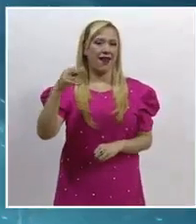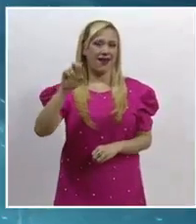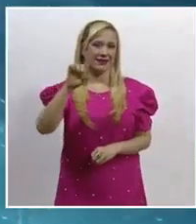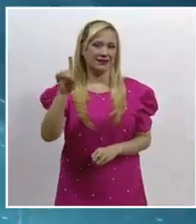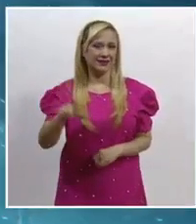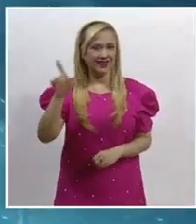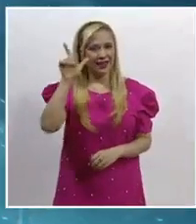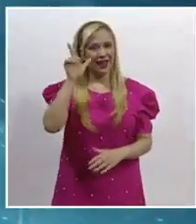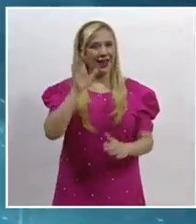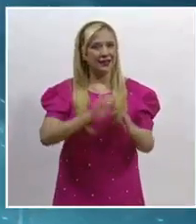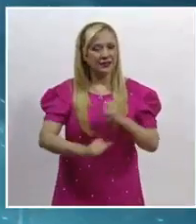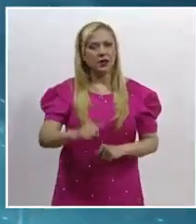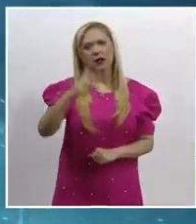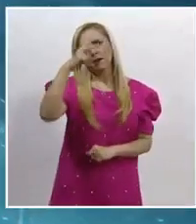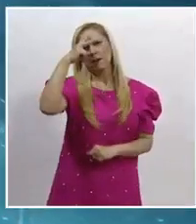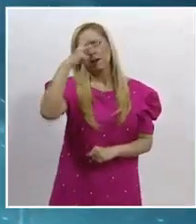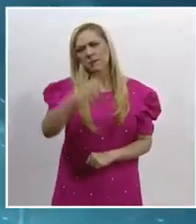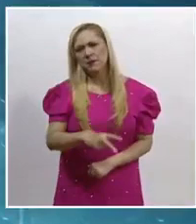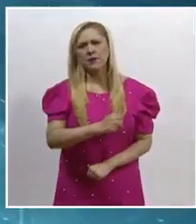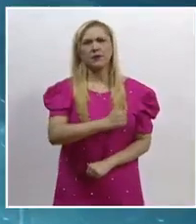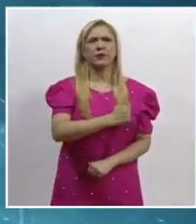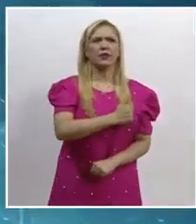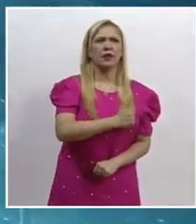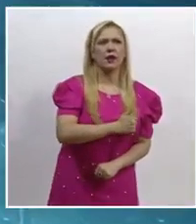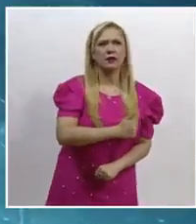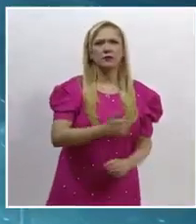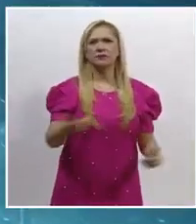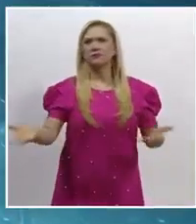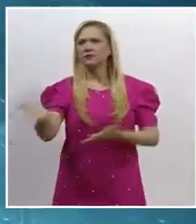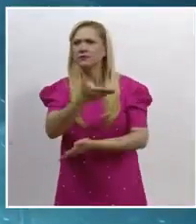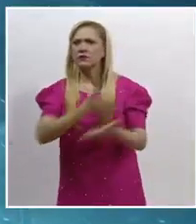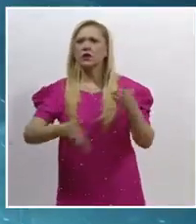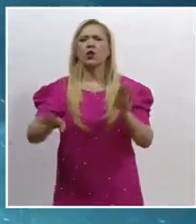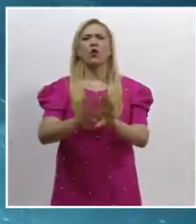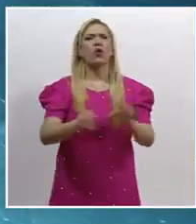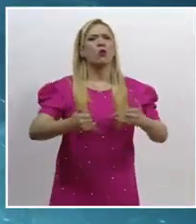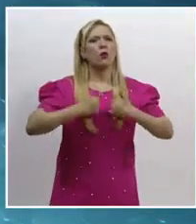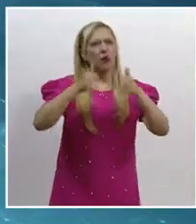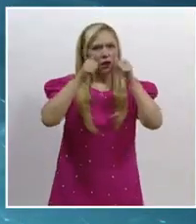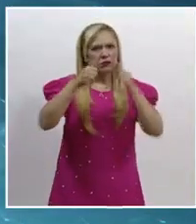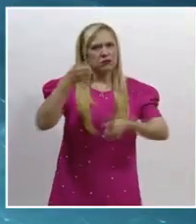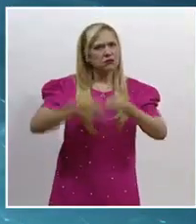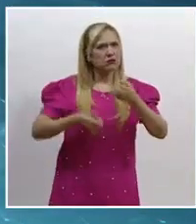México y Canadá intercambian experiencias en materia de justicia para adolescentes.